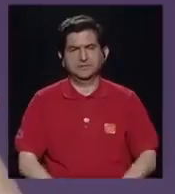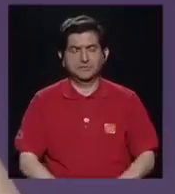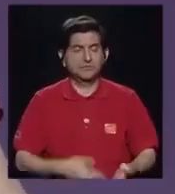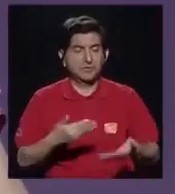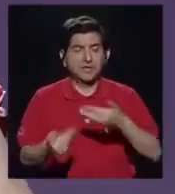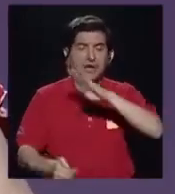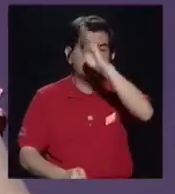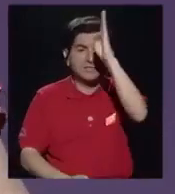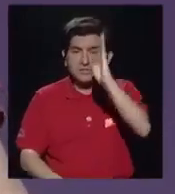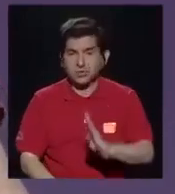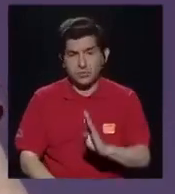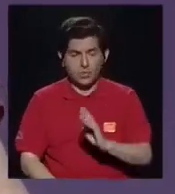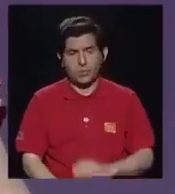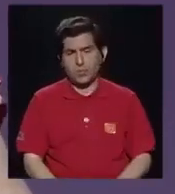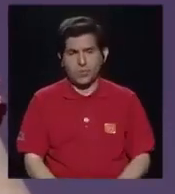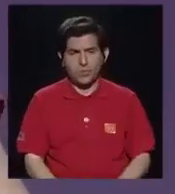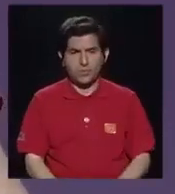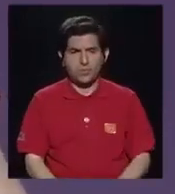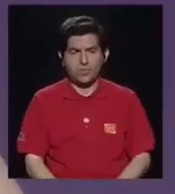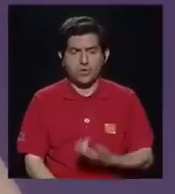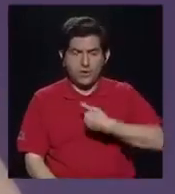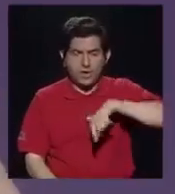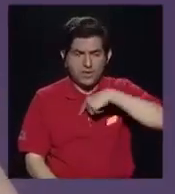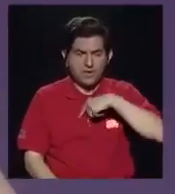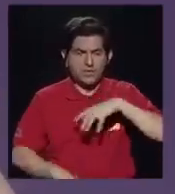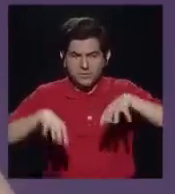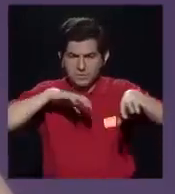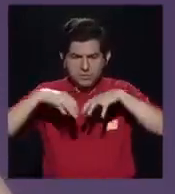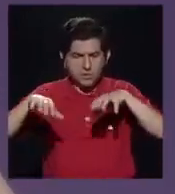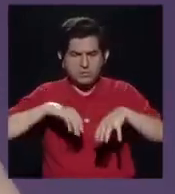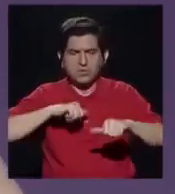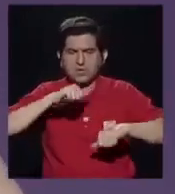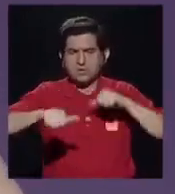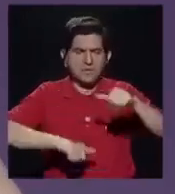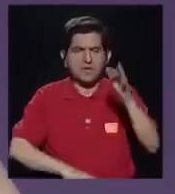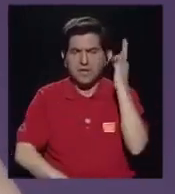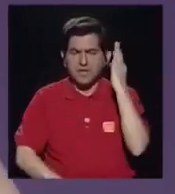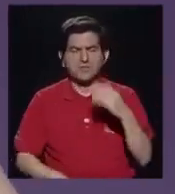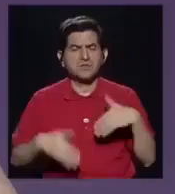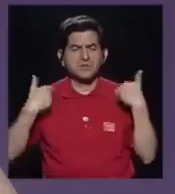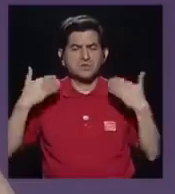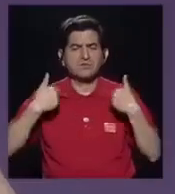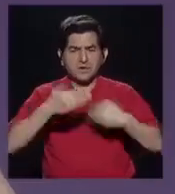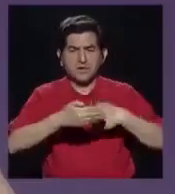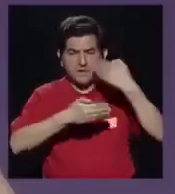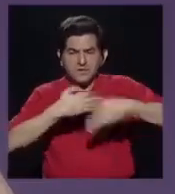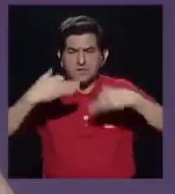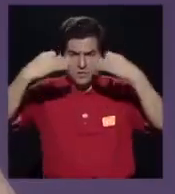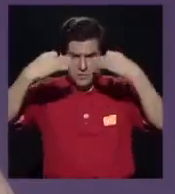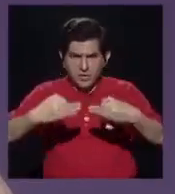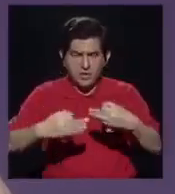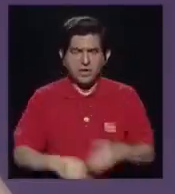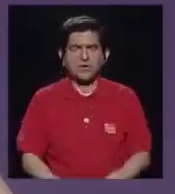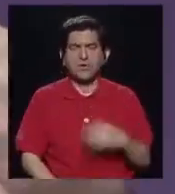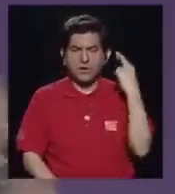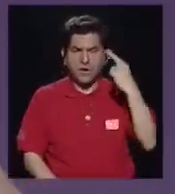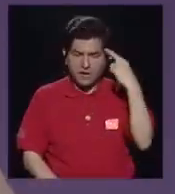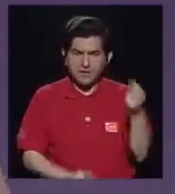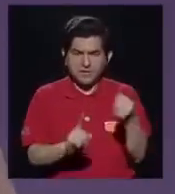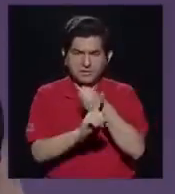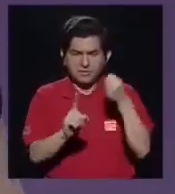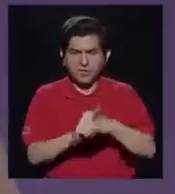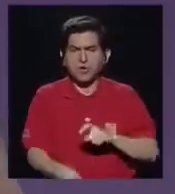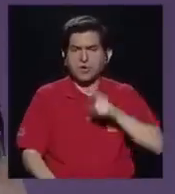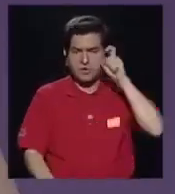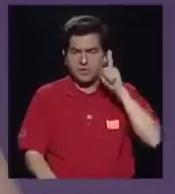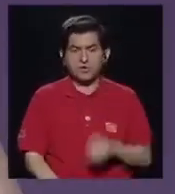casi nadie nunca de nuestro movimiento de movimiento feminista sale contento después de una sentencia por violencia de género porque